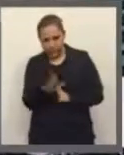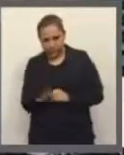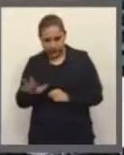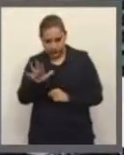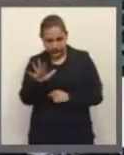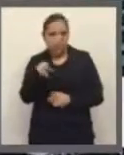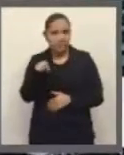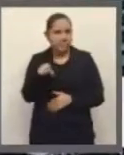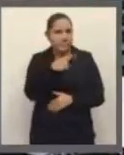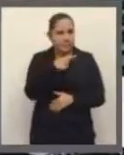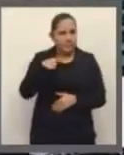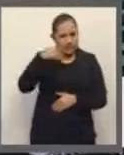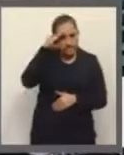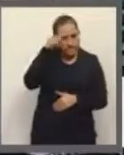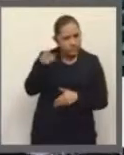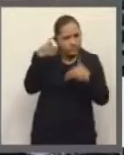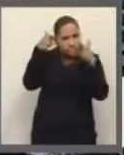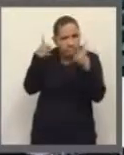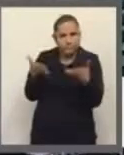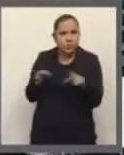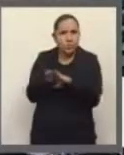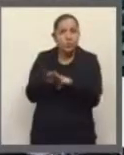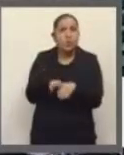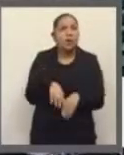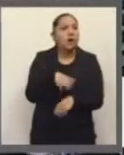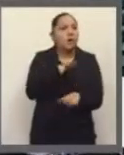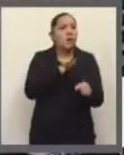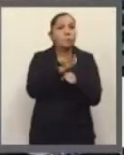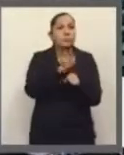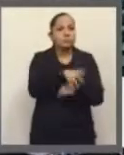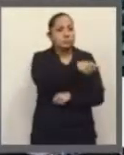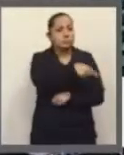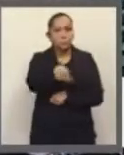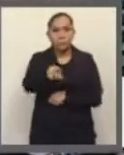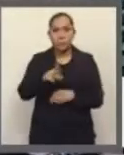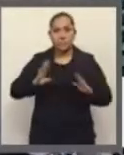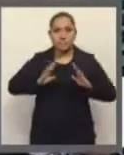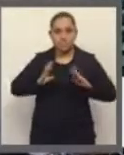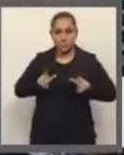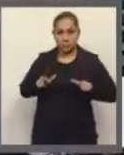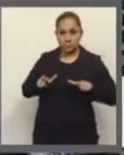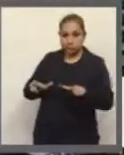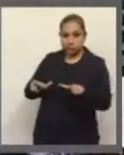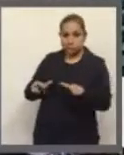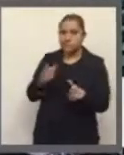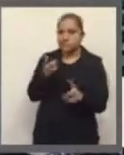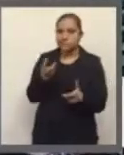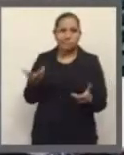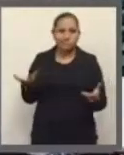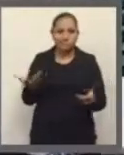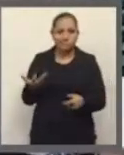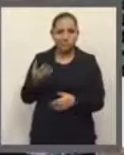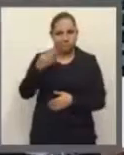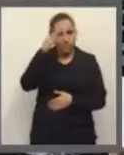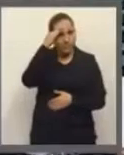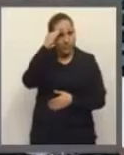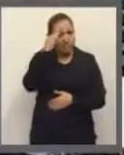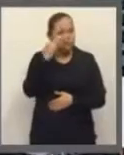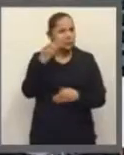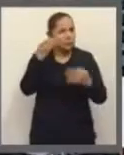de militarizarlas. En tal sentido, creemos que es más necesario y